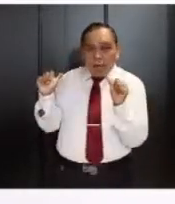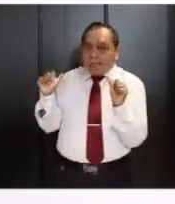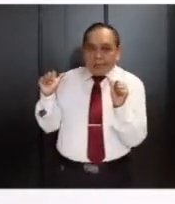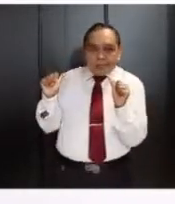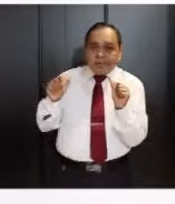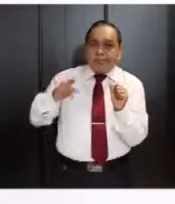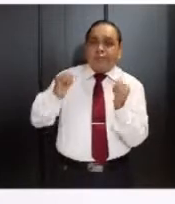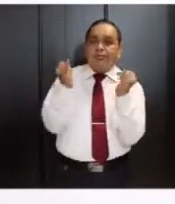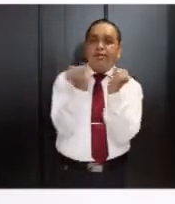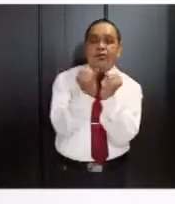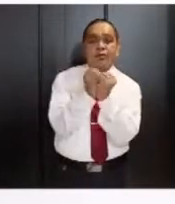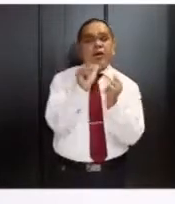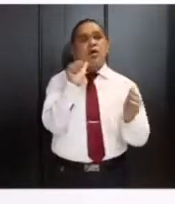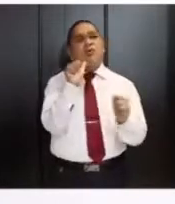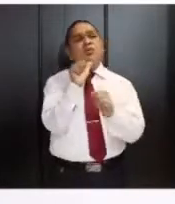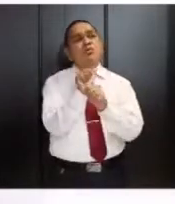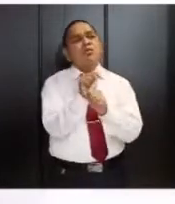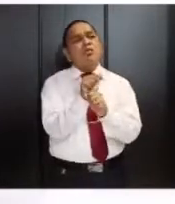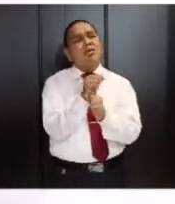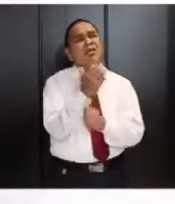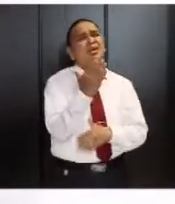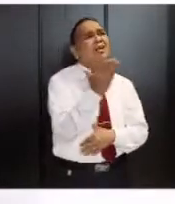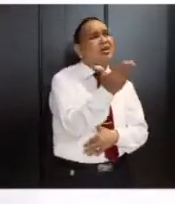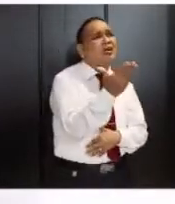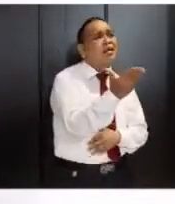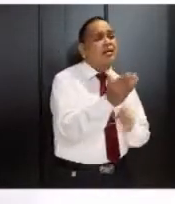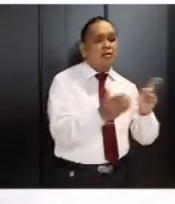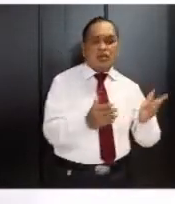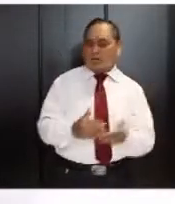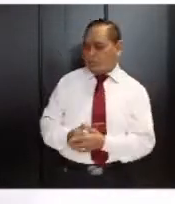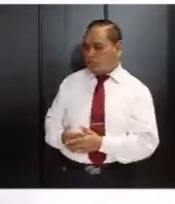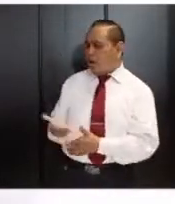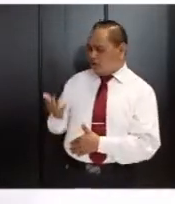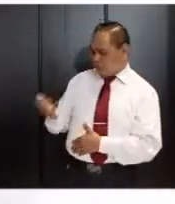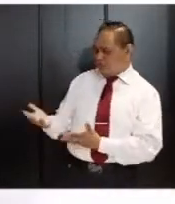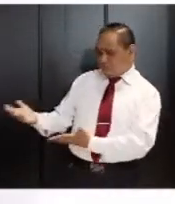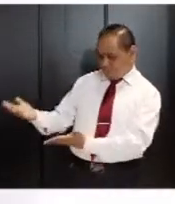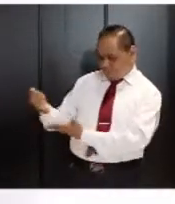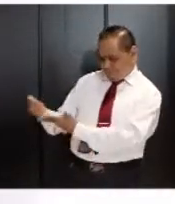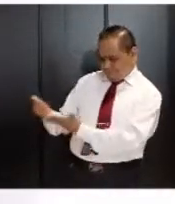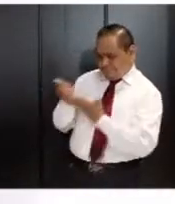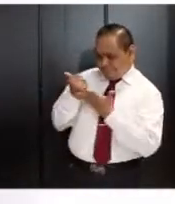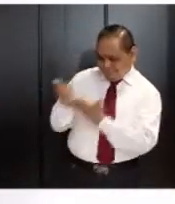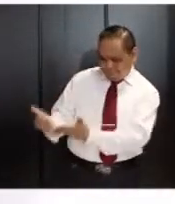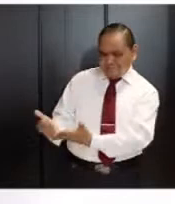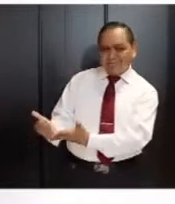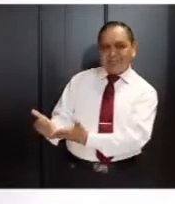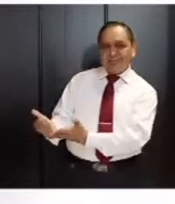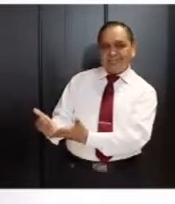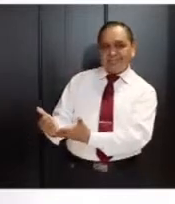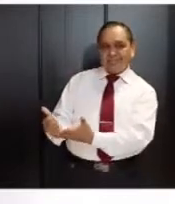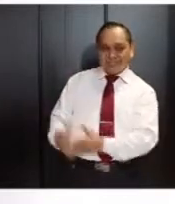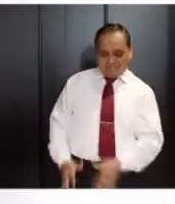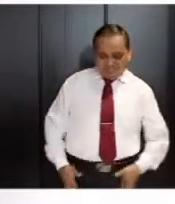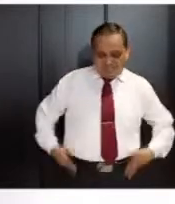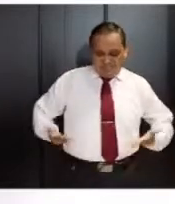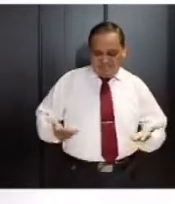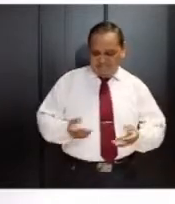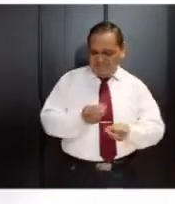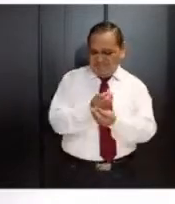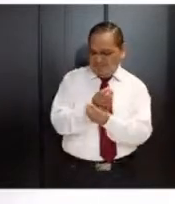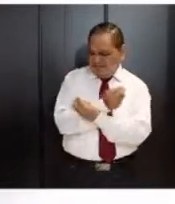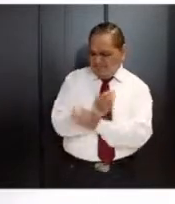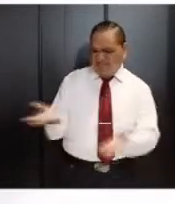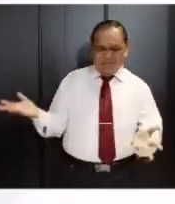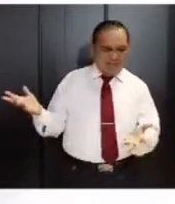que acercándose a él no le haya tendido la mano. Este es un hombre que no da lo que le sobra. Rodolfo da lo